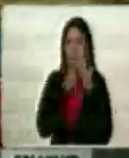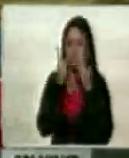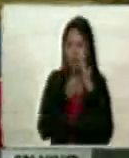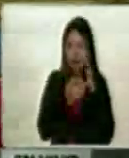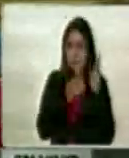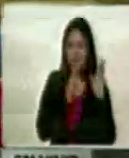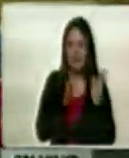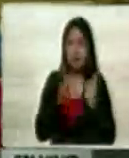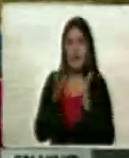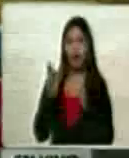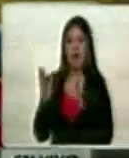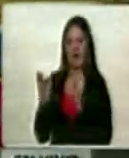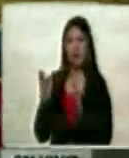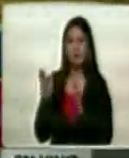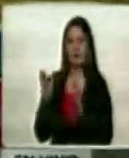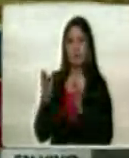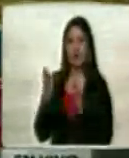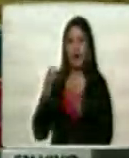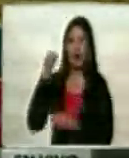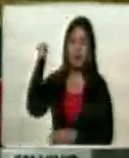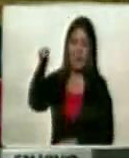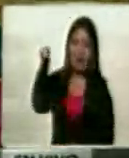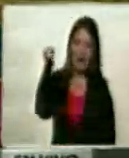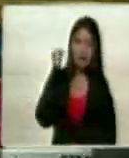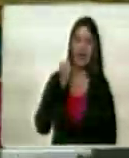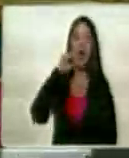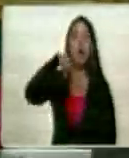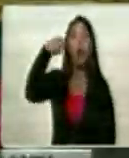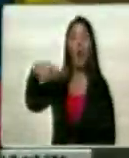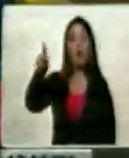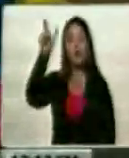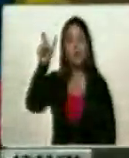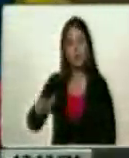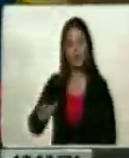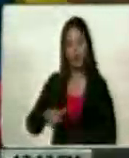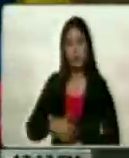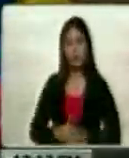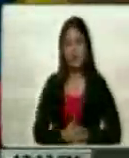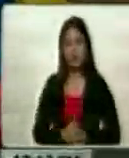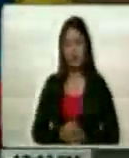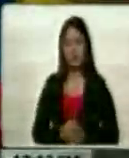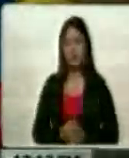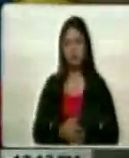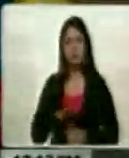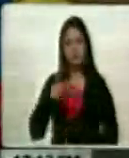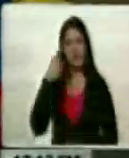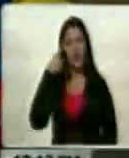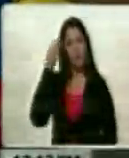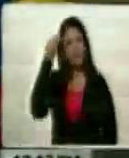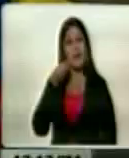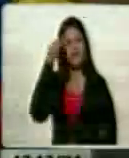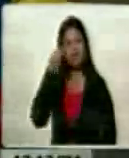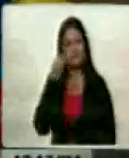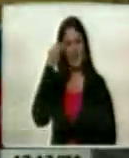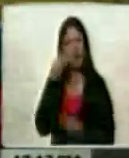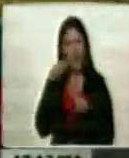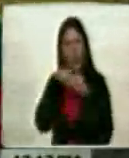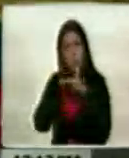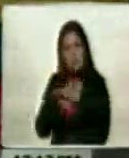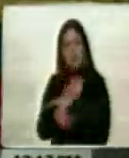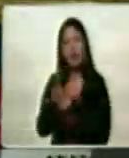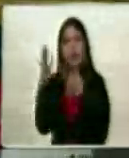planificar, de ejecutar el asesinato de otro ser humano. Que es capaz de pensar en la forma de entrar a su